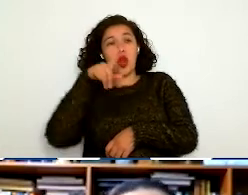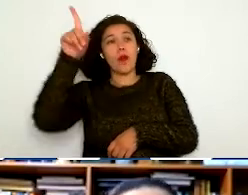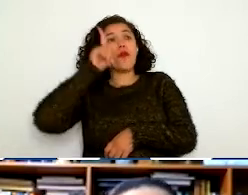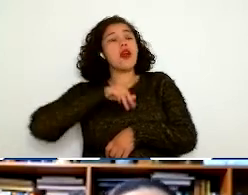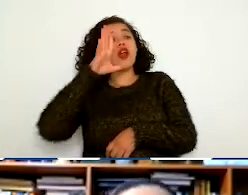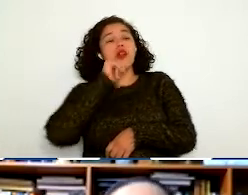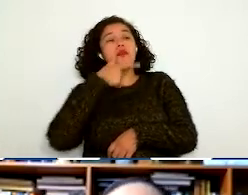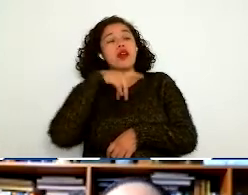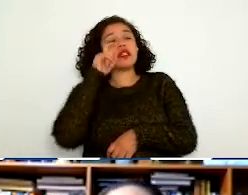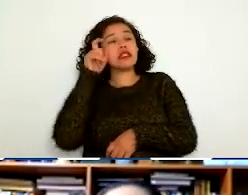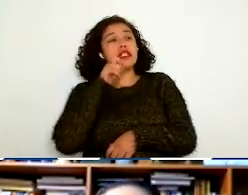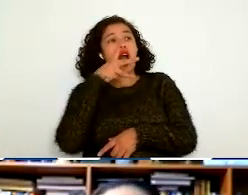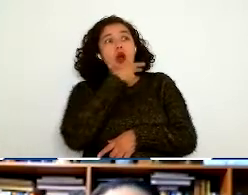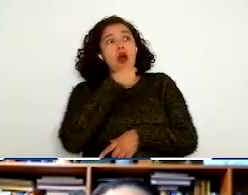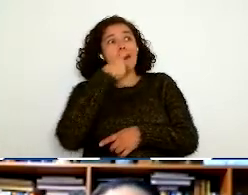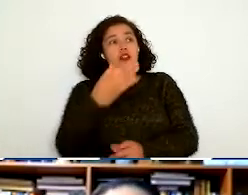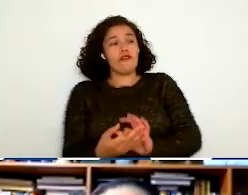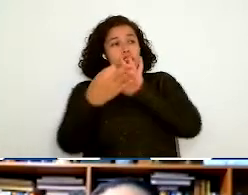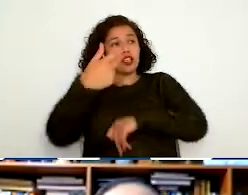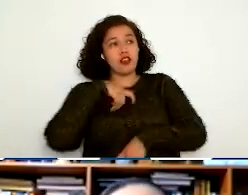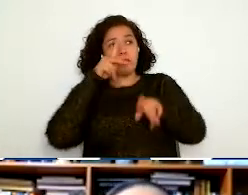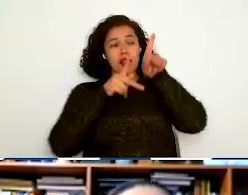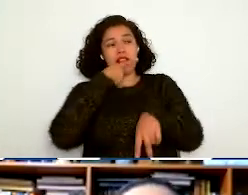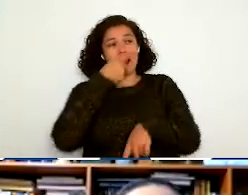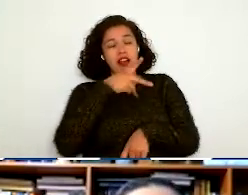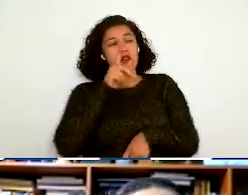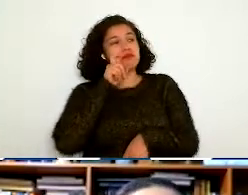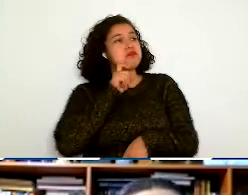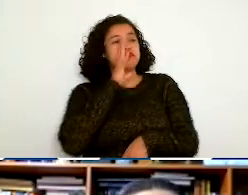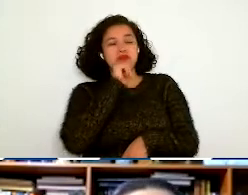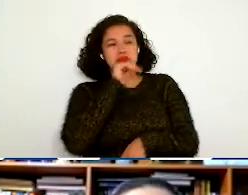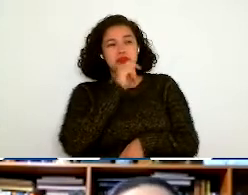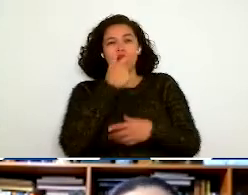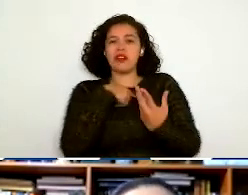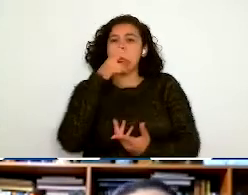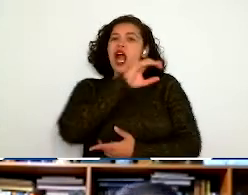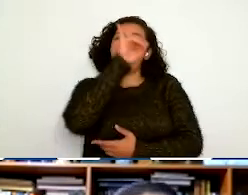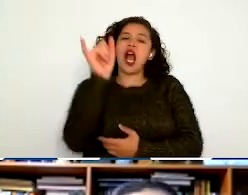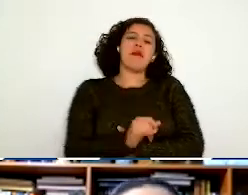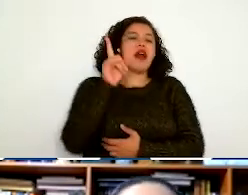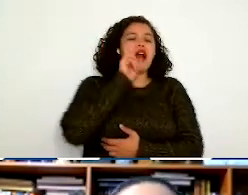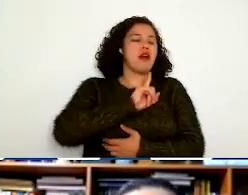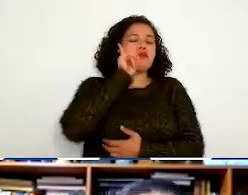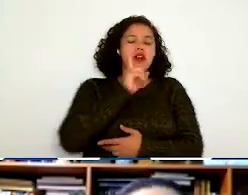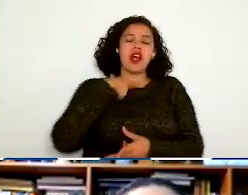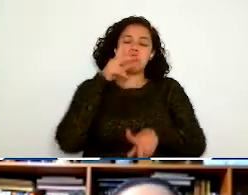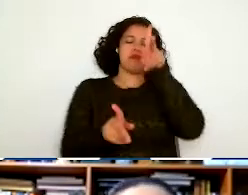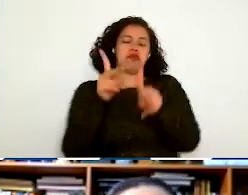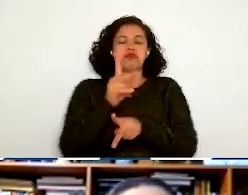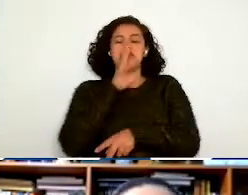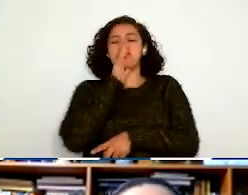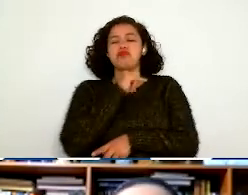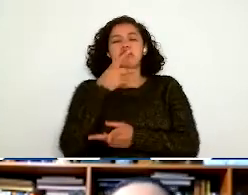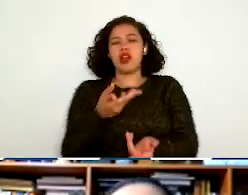hablaran de su sexualidad en frente de un hombre. Entonces, por eso nunca iba a lograr que esas mujeres, ¿no?, hablaran sobre